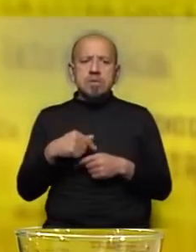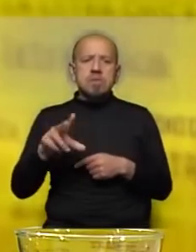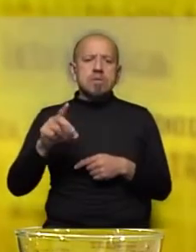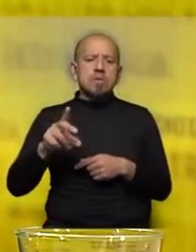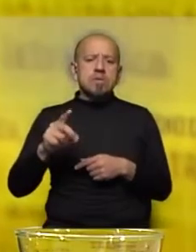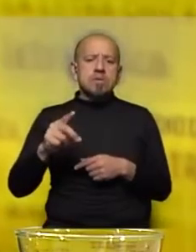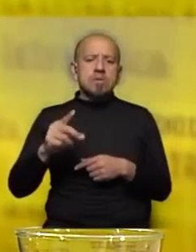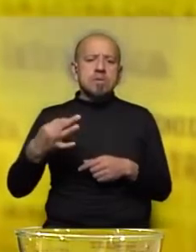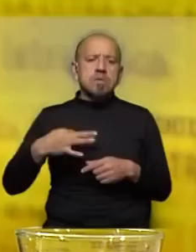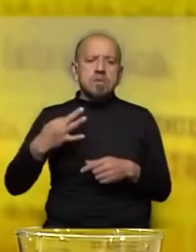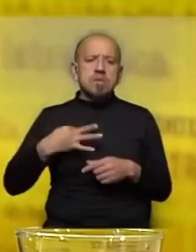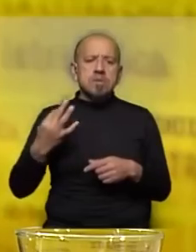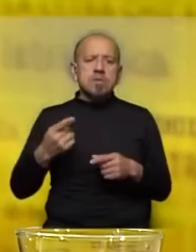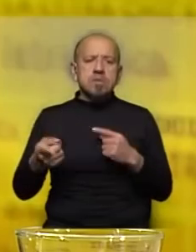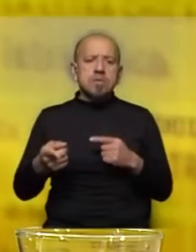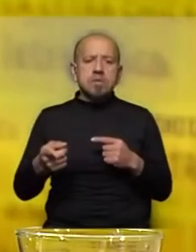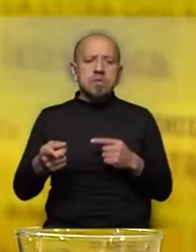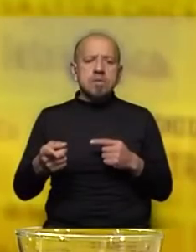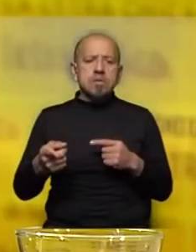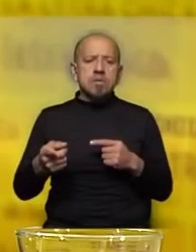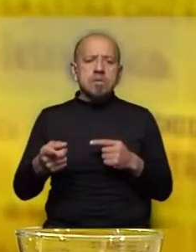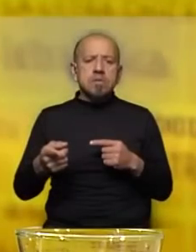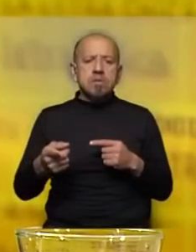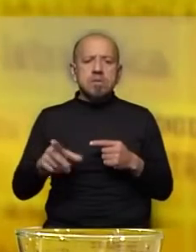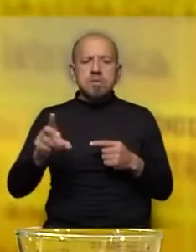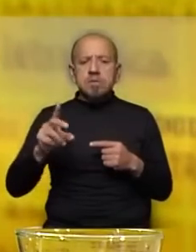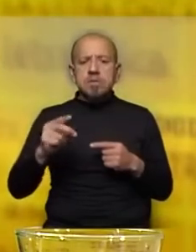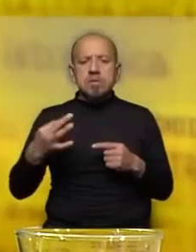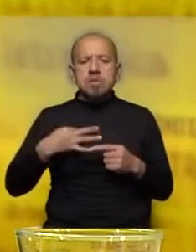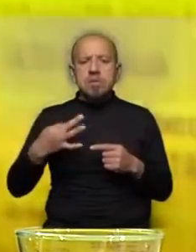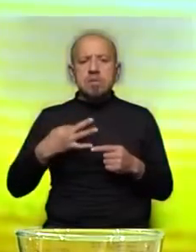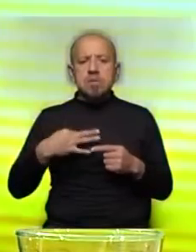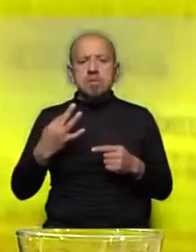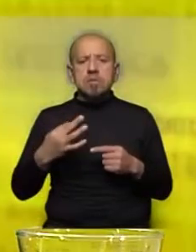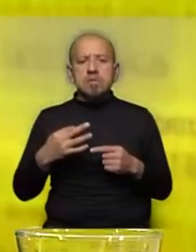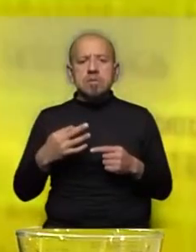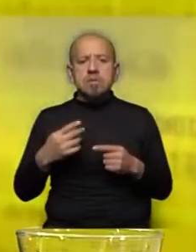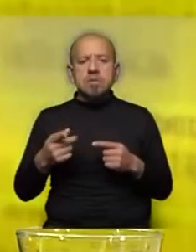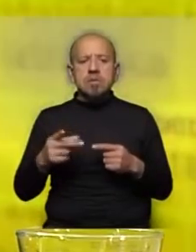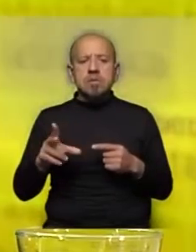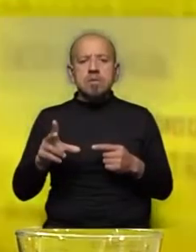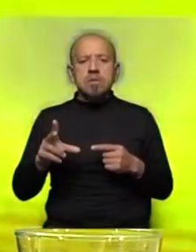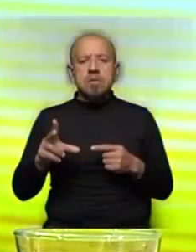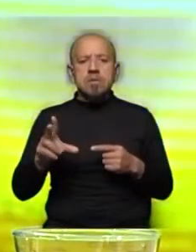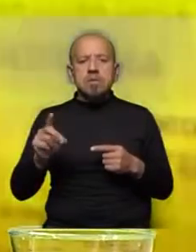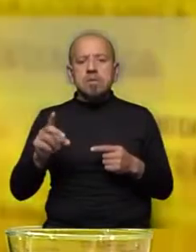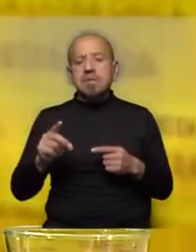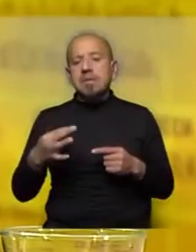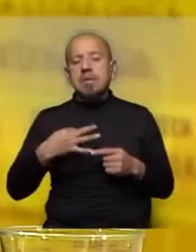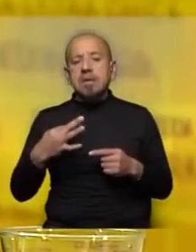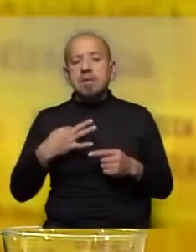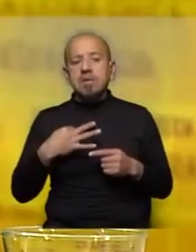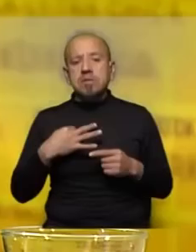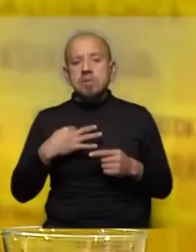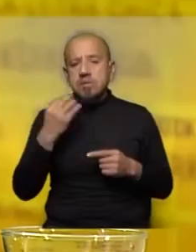años le dediqué los 30 mejores años de mi vida los mejores no porque los mejores están por venir pero 30 años de los